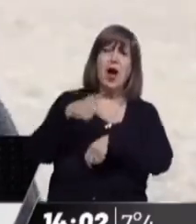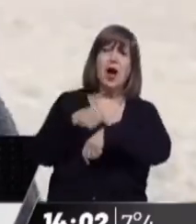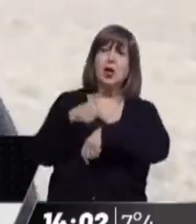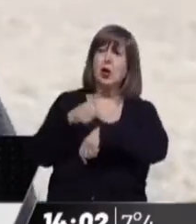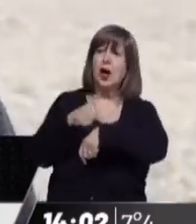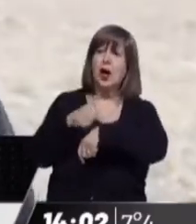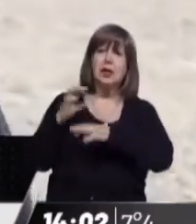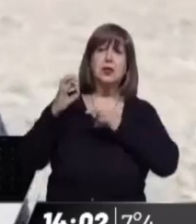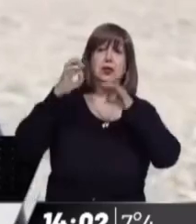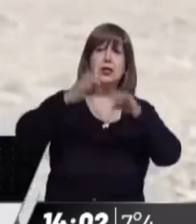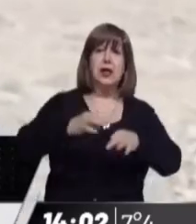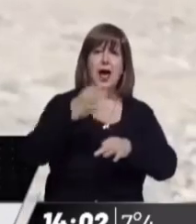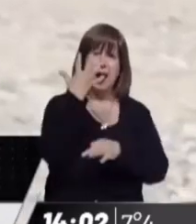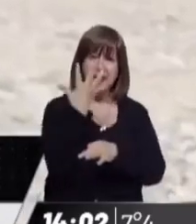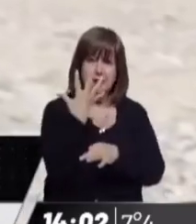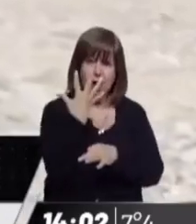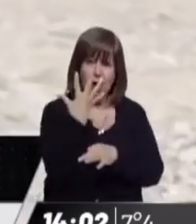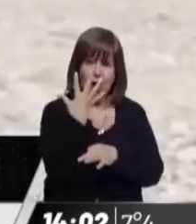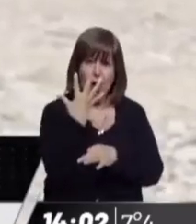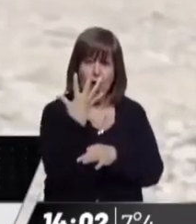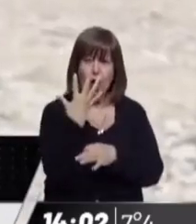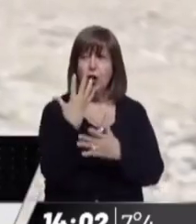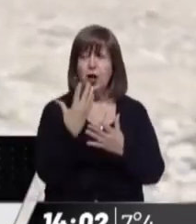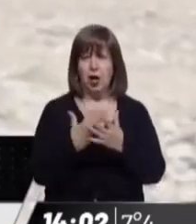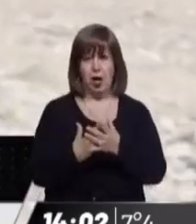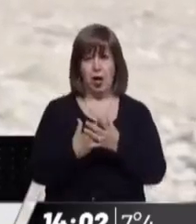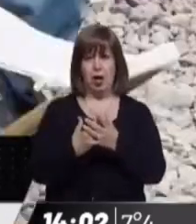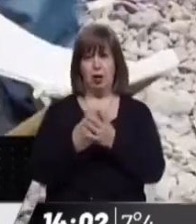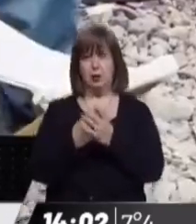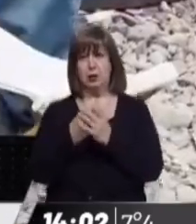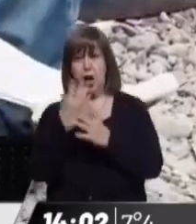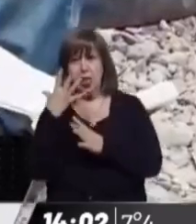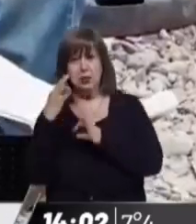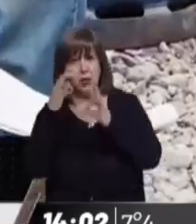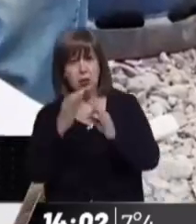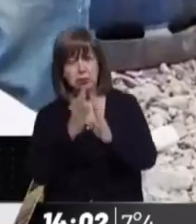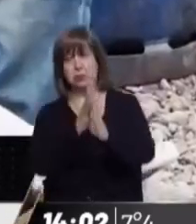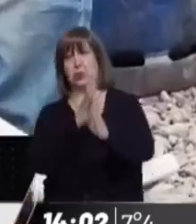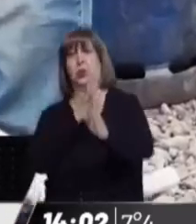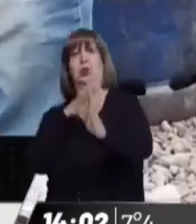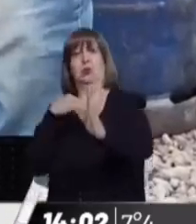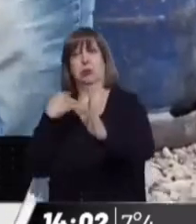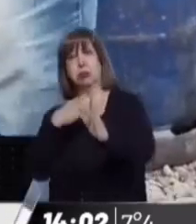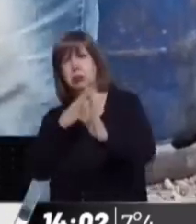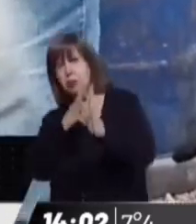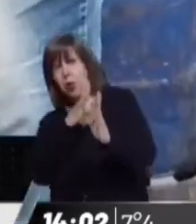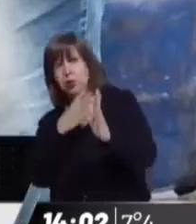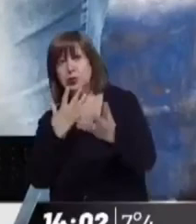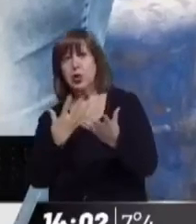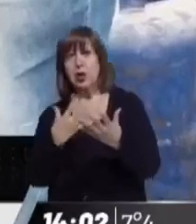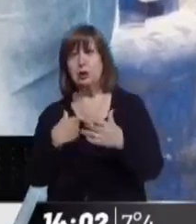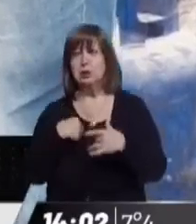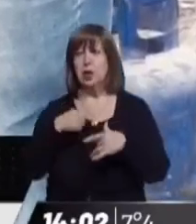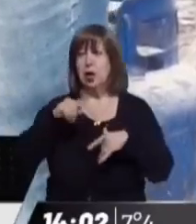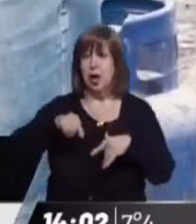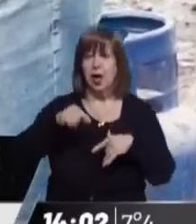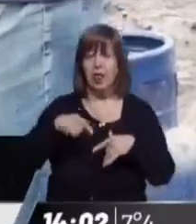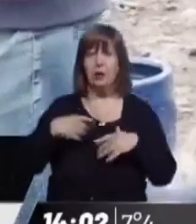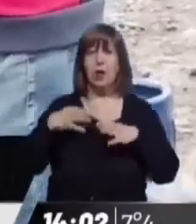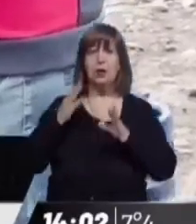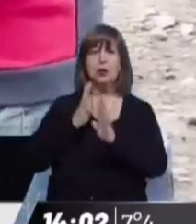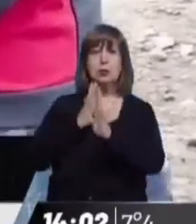se vino? Sí, 5 horas antes, porque cuando a veces viene uno, están un montón ya antes que nosotros. ¿Le ha pasado quedarse sin